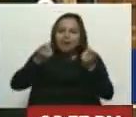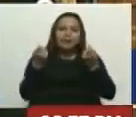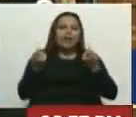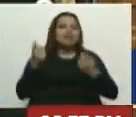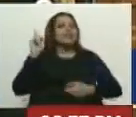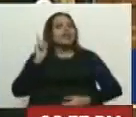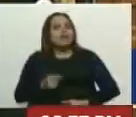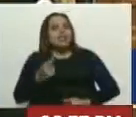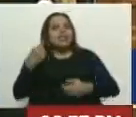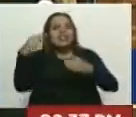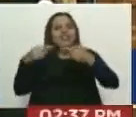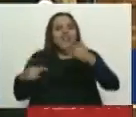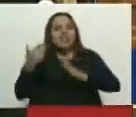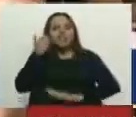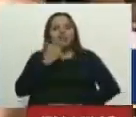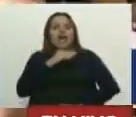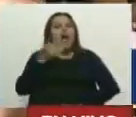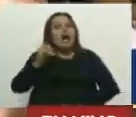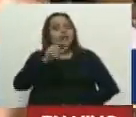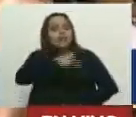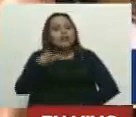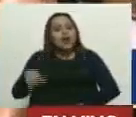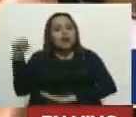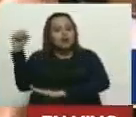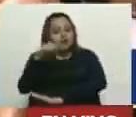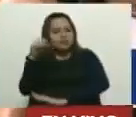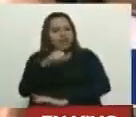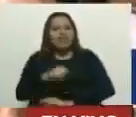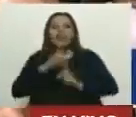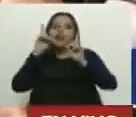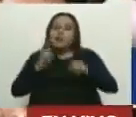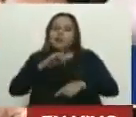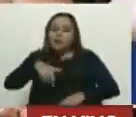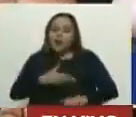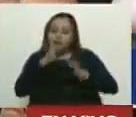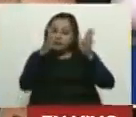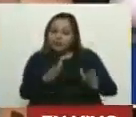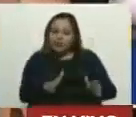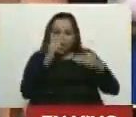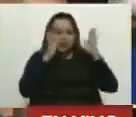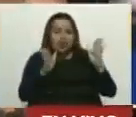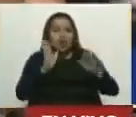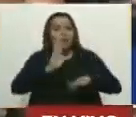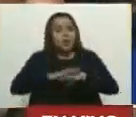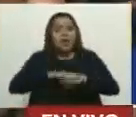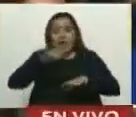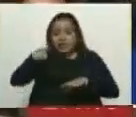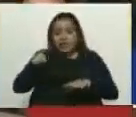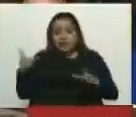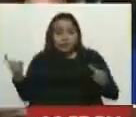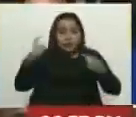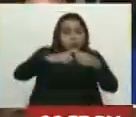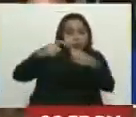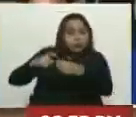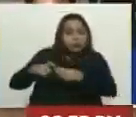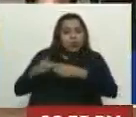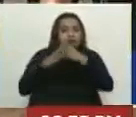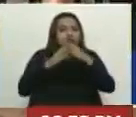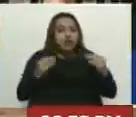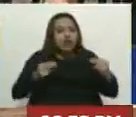las comorbilidades que presentan las personas con trastorno del espectro autista, también estén aquí. Porque aquí cabemos todos y todas. Para